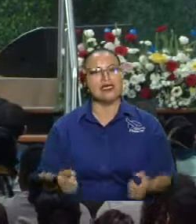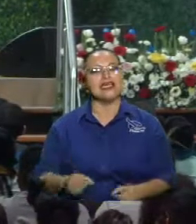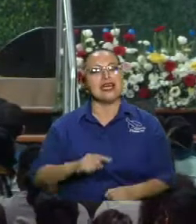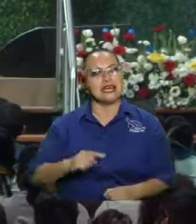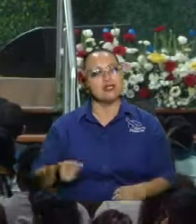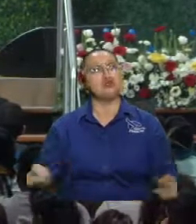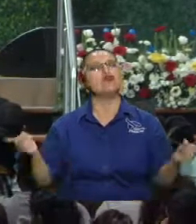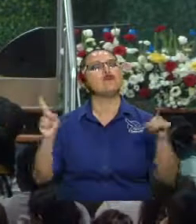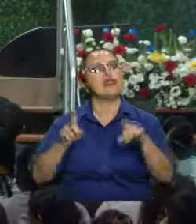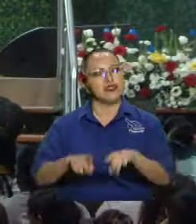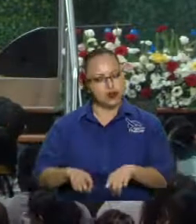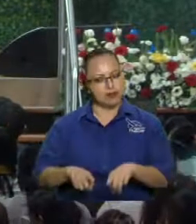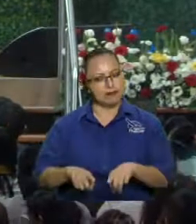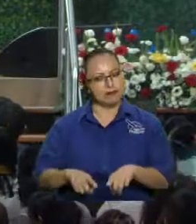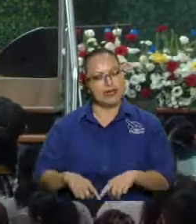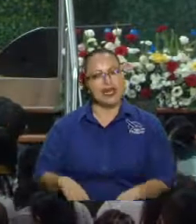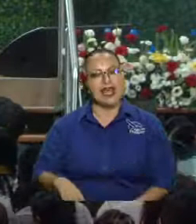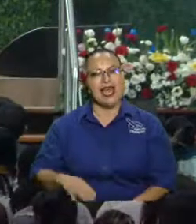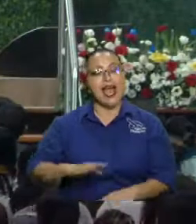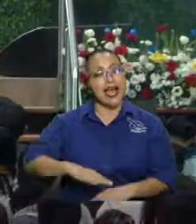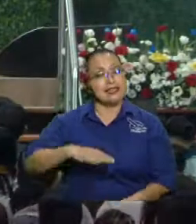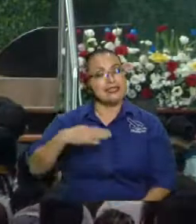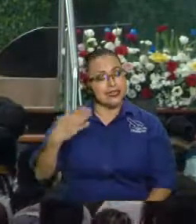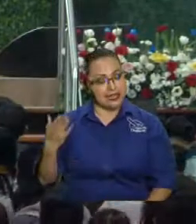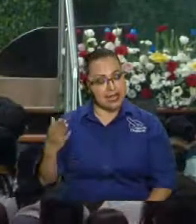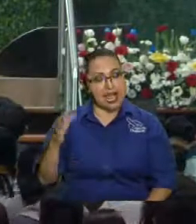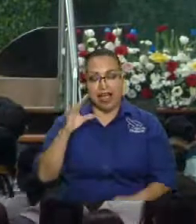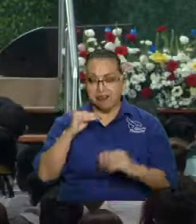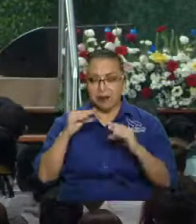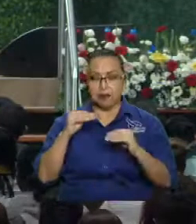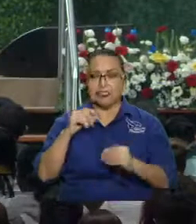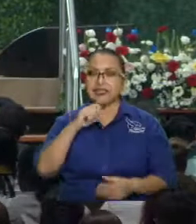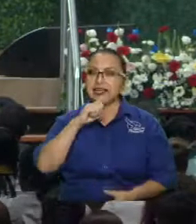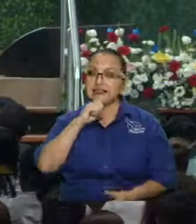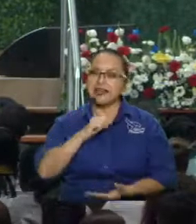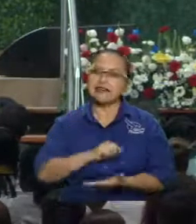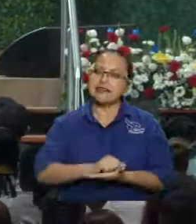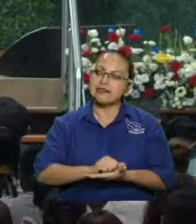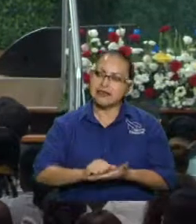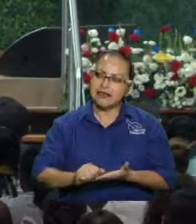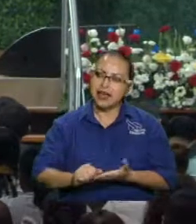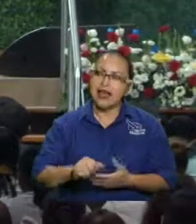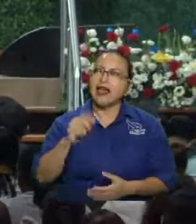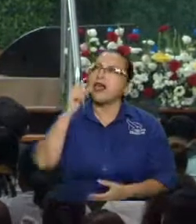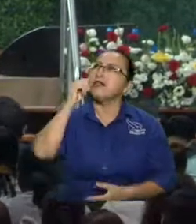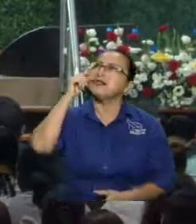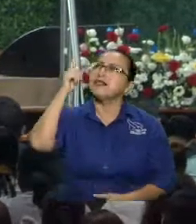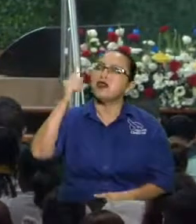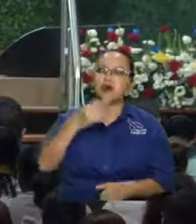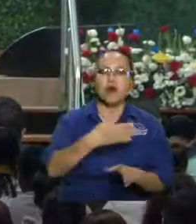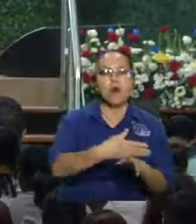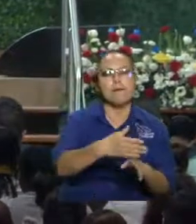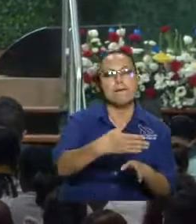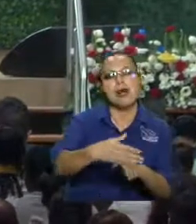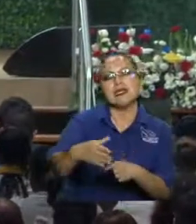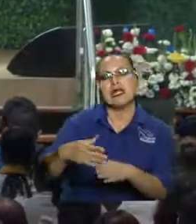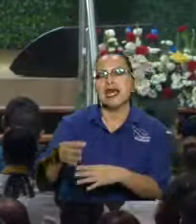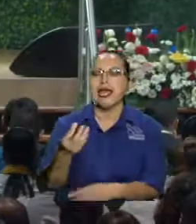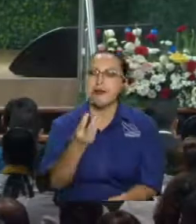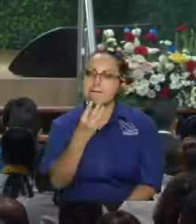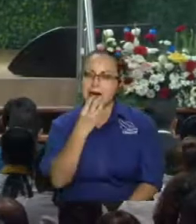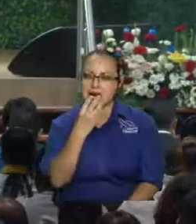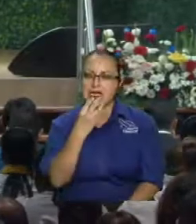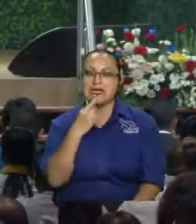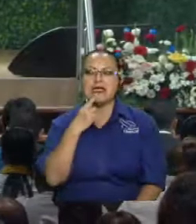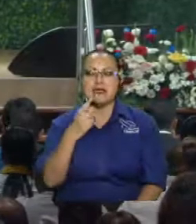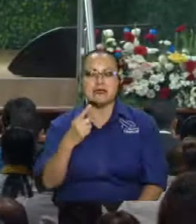Entonces, y cabal, eso pasó. Entonces yo estaba ministrando ayer que en la Santa Cena el Señor reparte